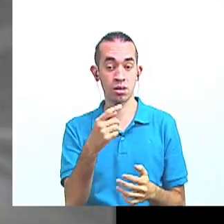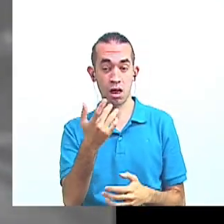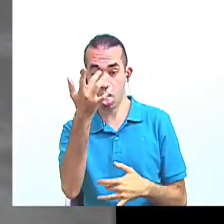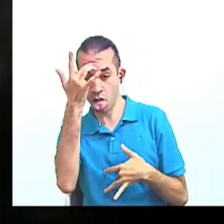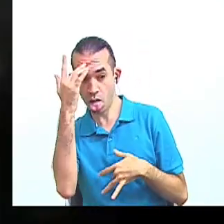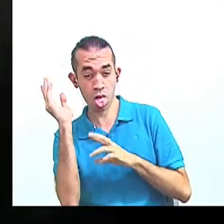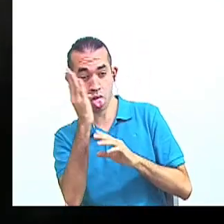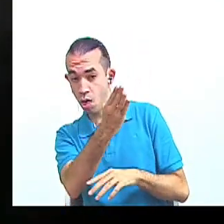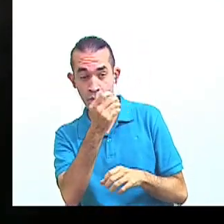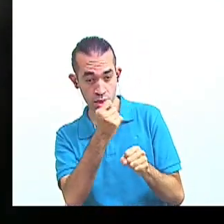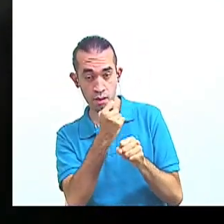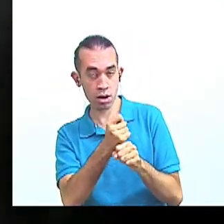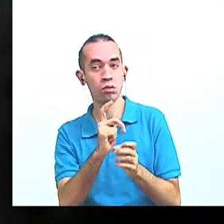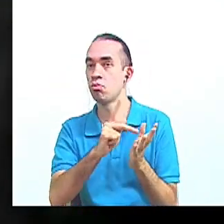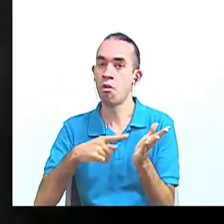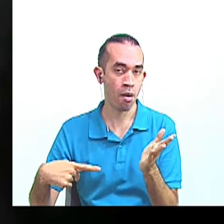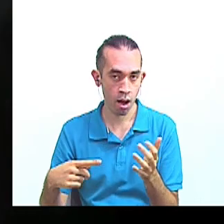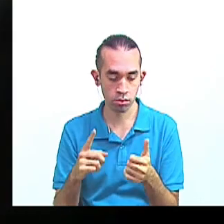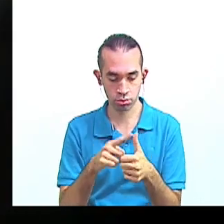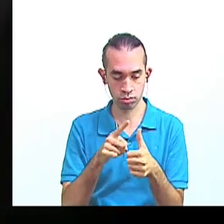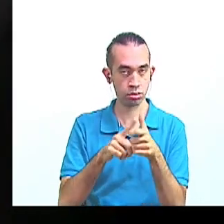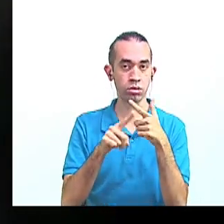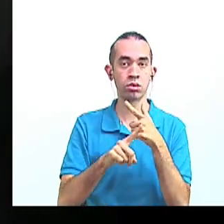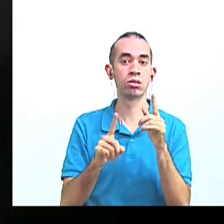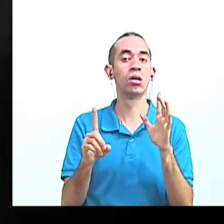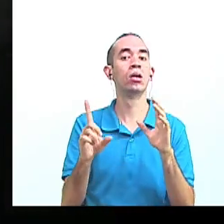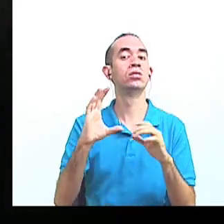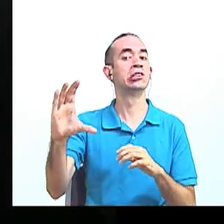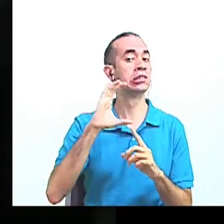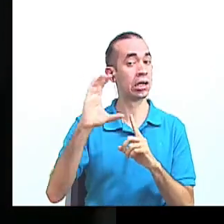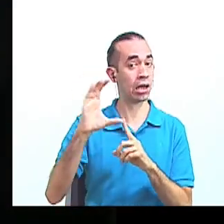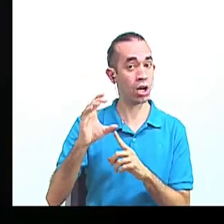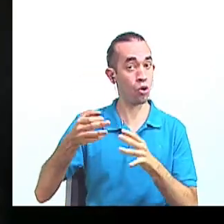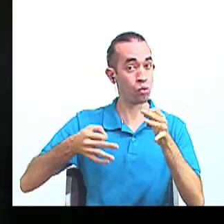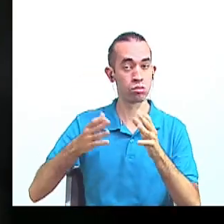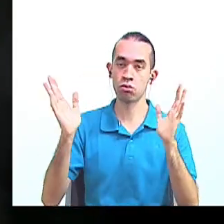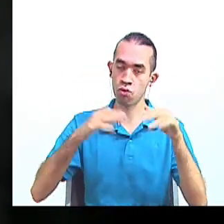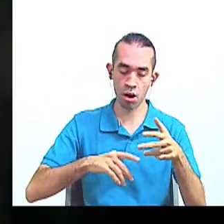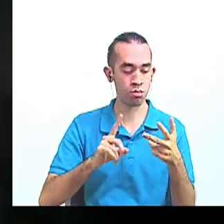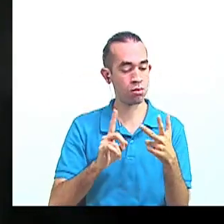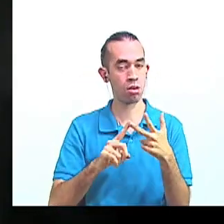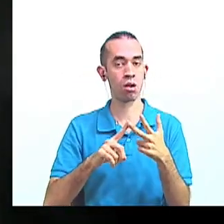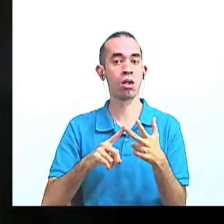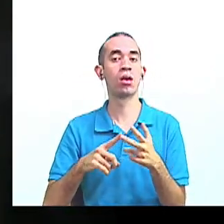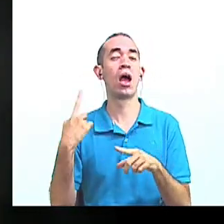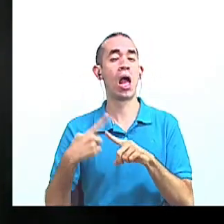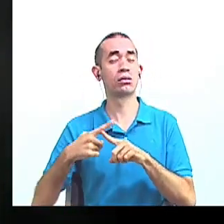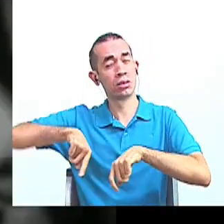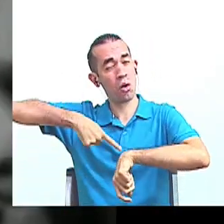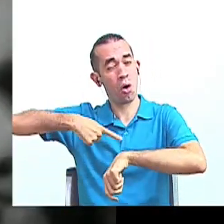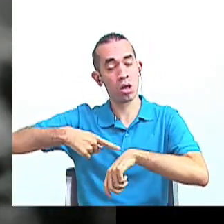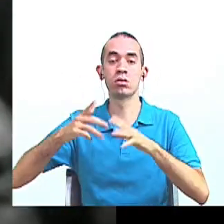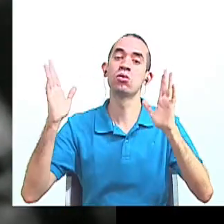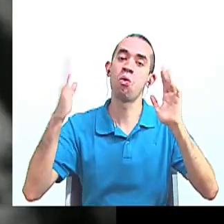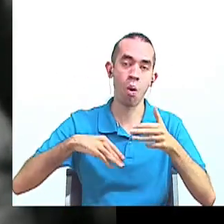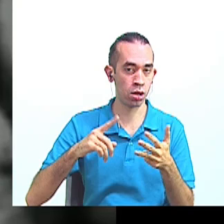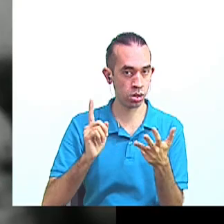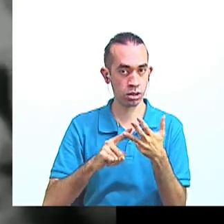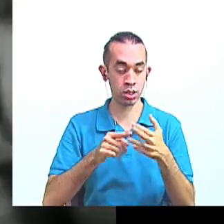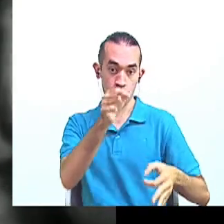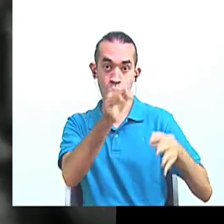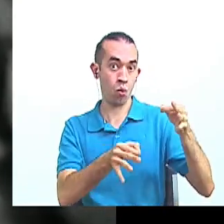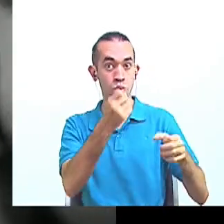enfermedad. No había derecho a un salario justo, al pago de horas extra. No había tribunales de trabajo,